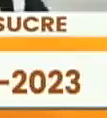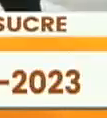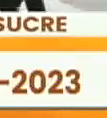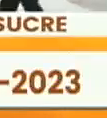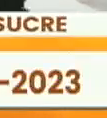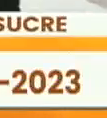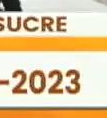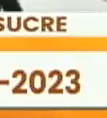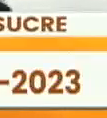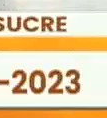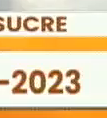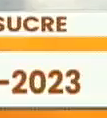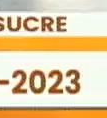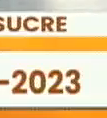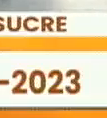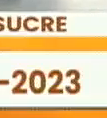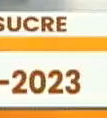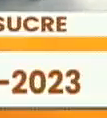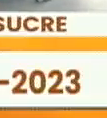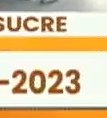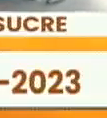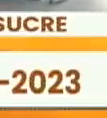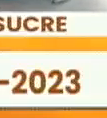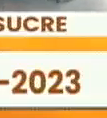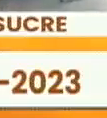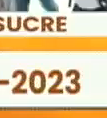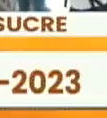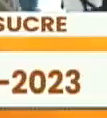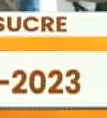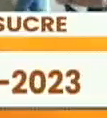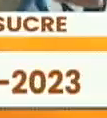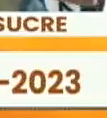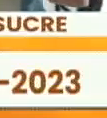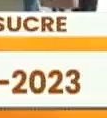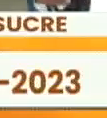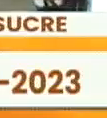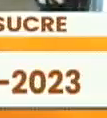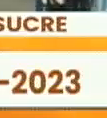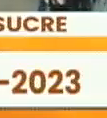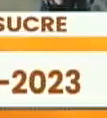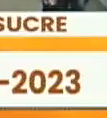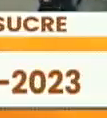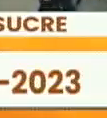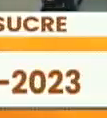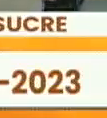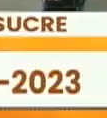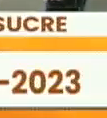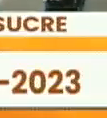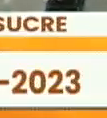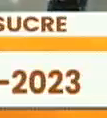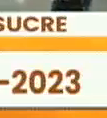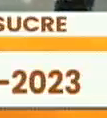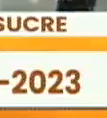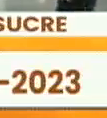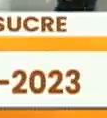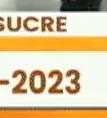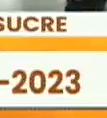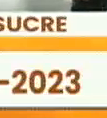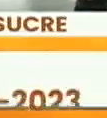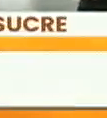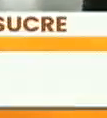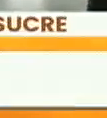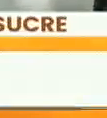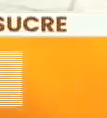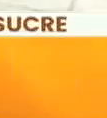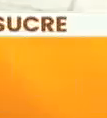nuevos uniformes, morrales y además sus útiles escolares. Es parte entonces del contexto con estas imágenes desde